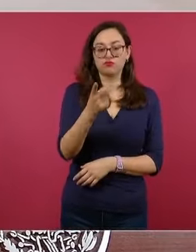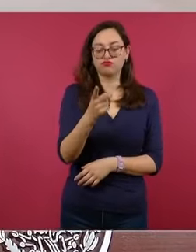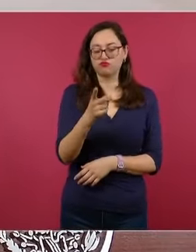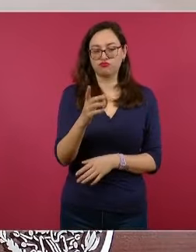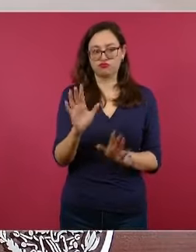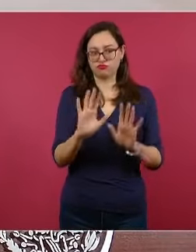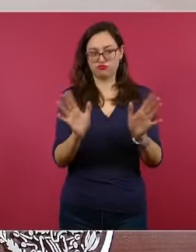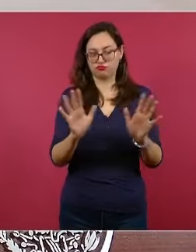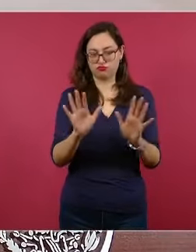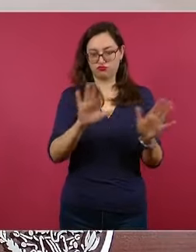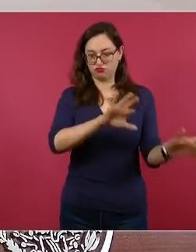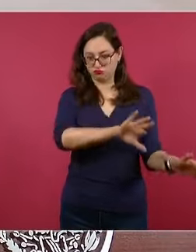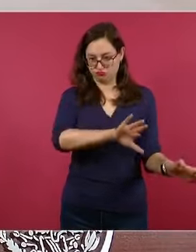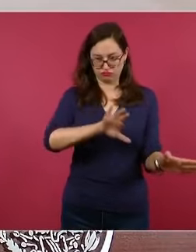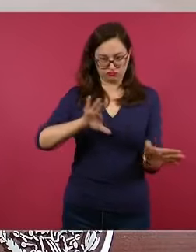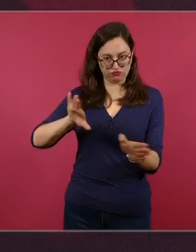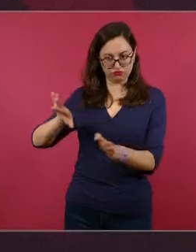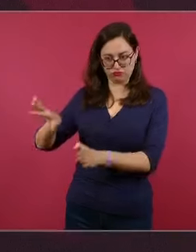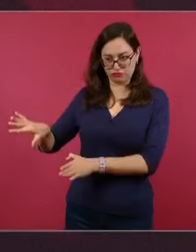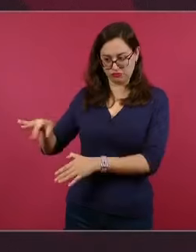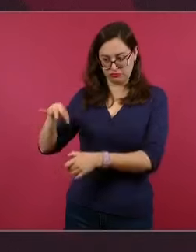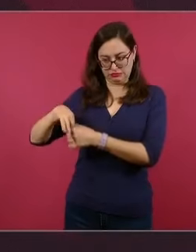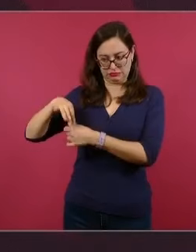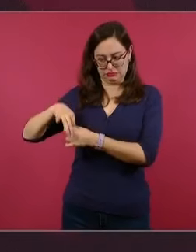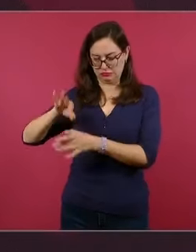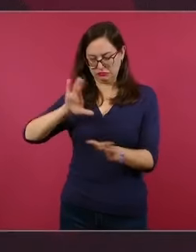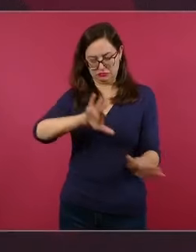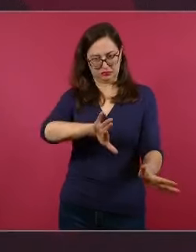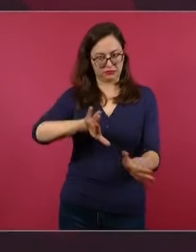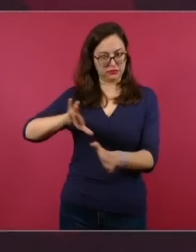puedo describir Cómo